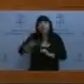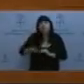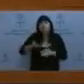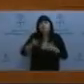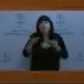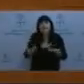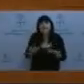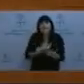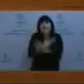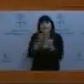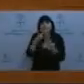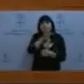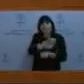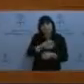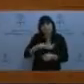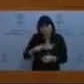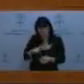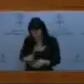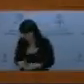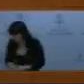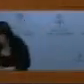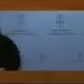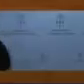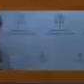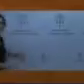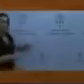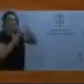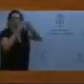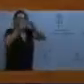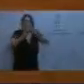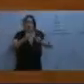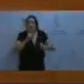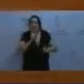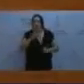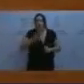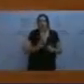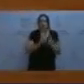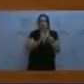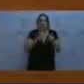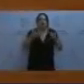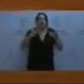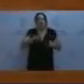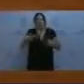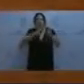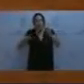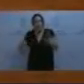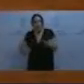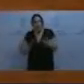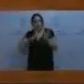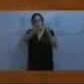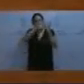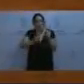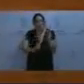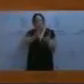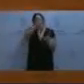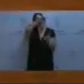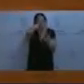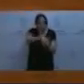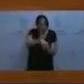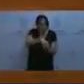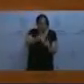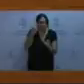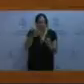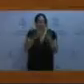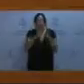comunidades autónomas ¿Cómo analiza? ¿Qué importancia le da? Por censo del presupuesto Miembros de administración Dentro de todo el organismo Implicados en el turismo ¿Saben qué puesto estamos?